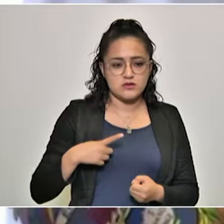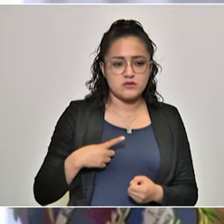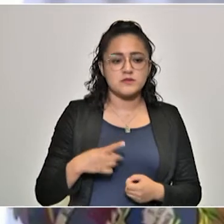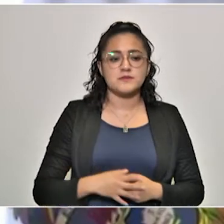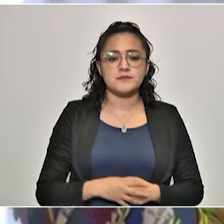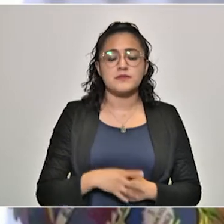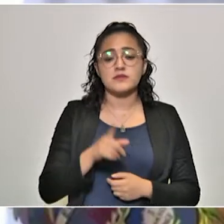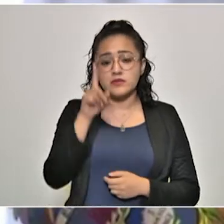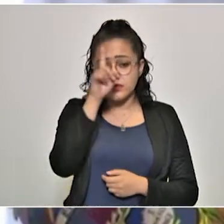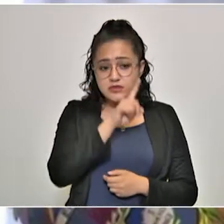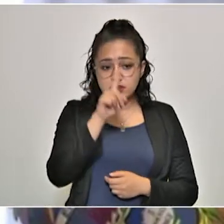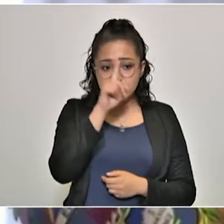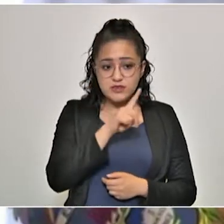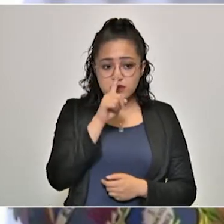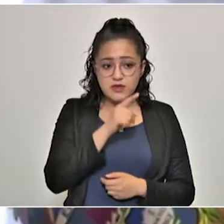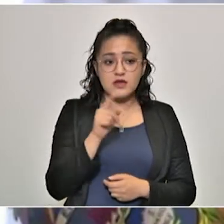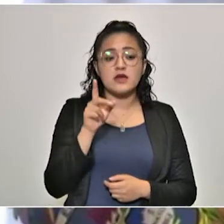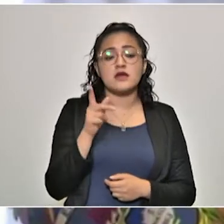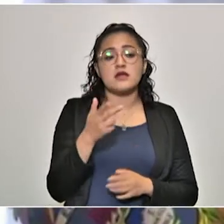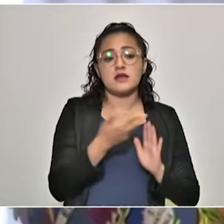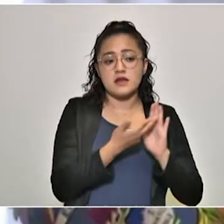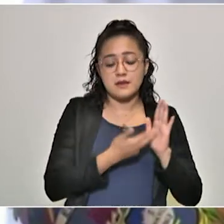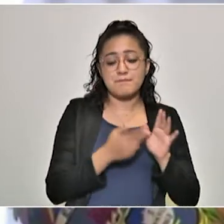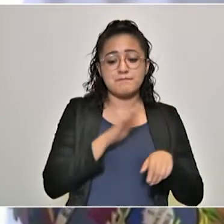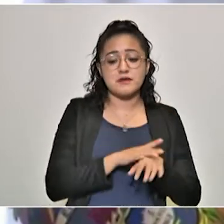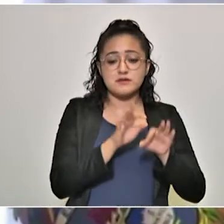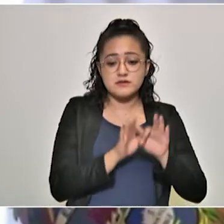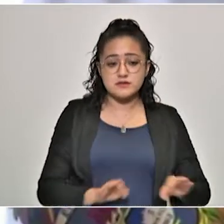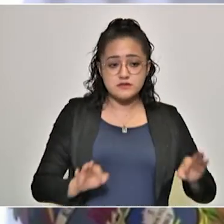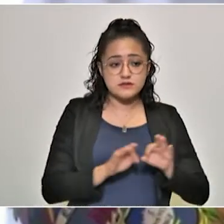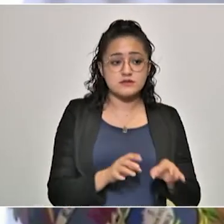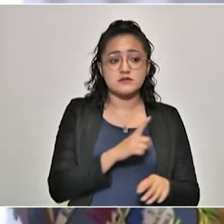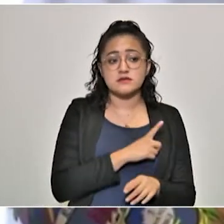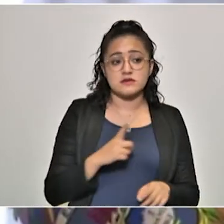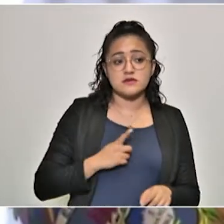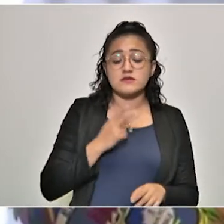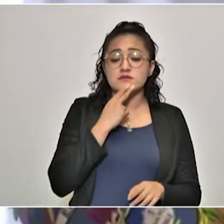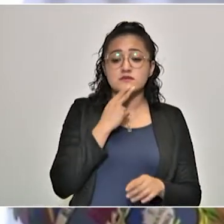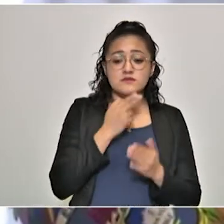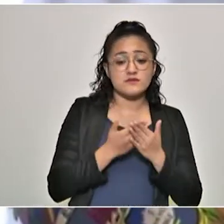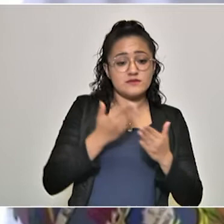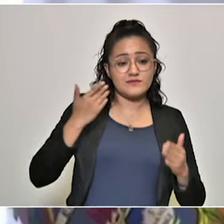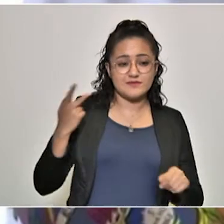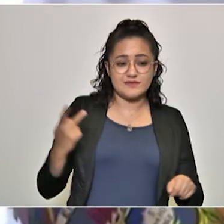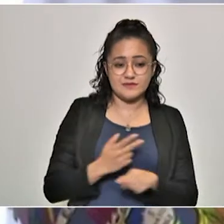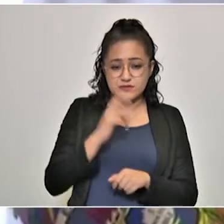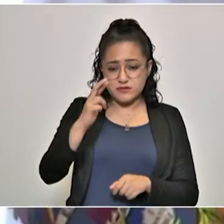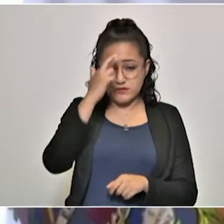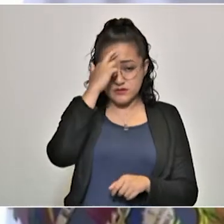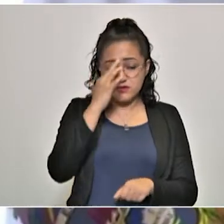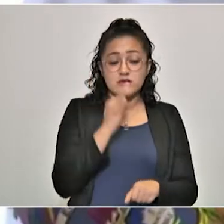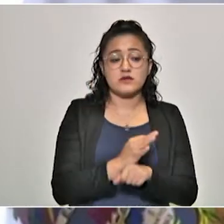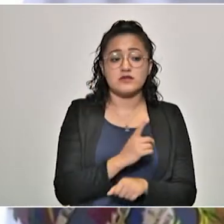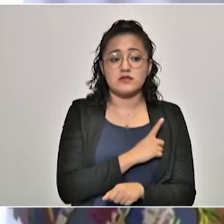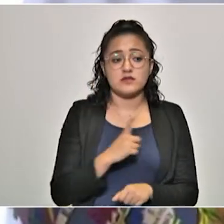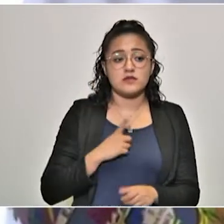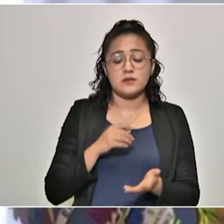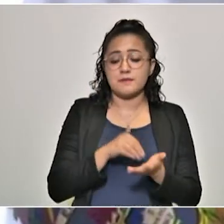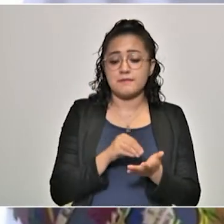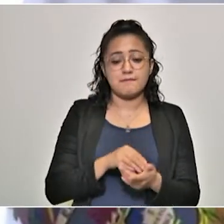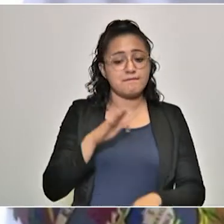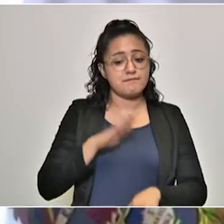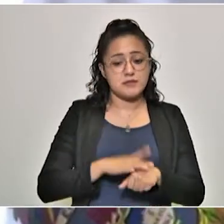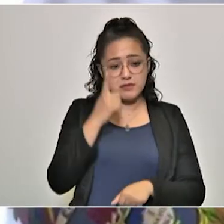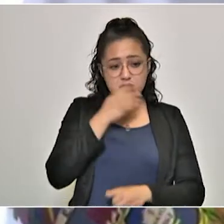La recomendación y norma más importante que nos funcionó en el pasado y que debe ser la máxima